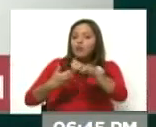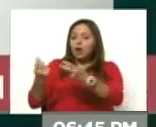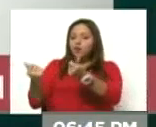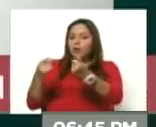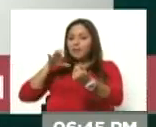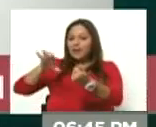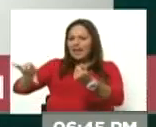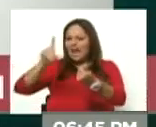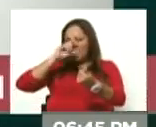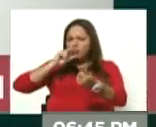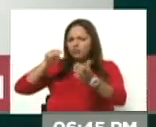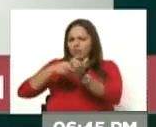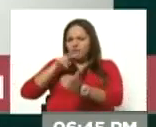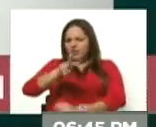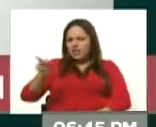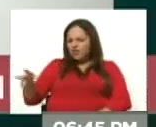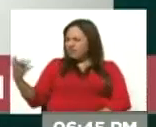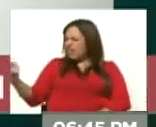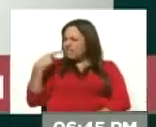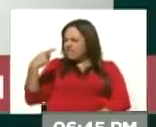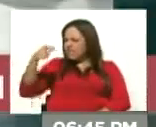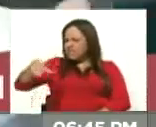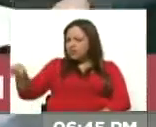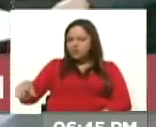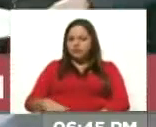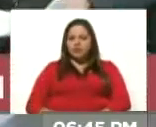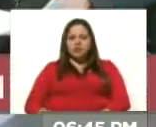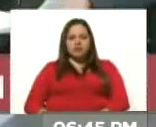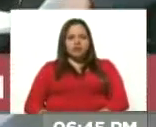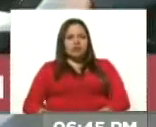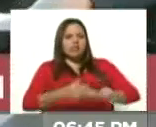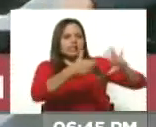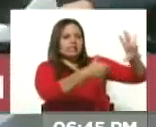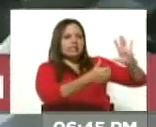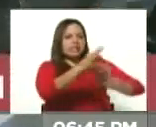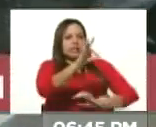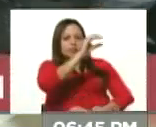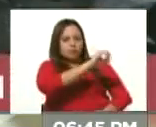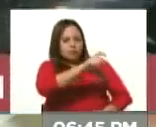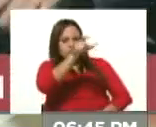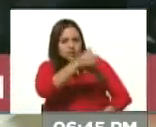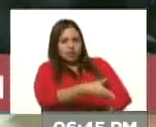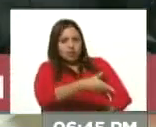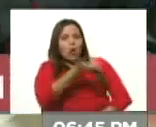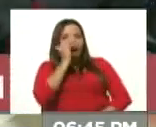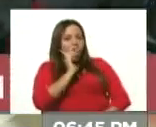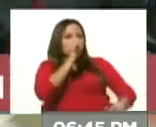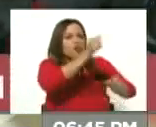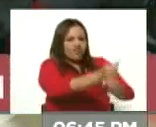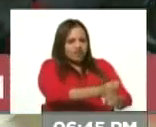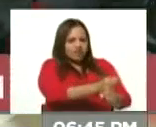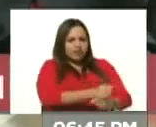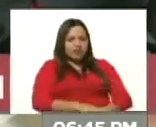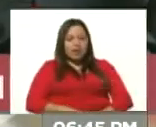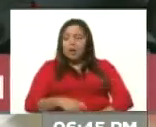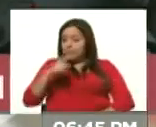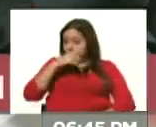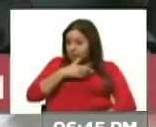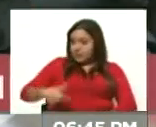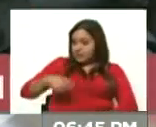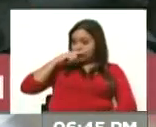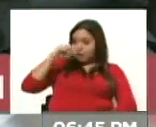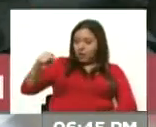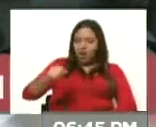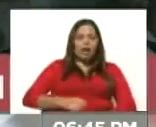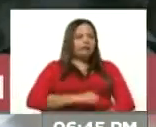país durante el año 2022 que dice la gente 63 por ciento confía en el presidente maduro claro el presidente maduro es el único que